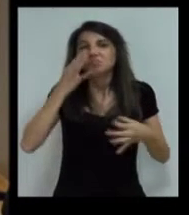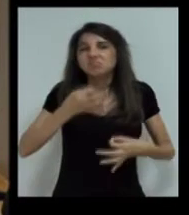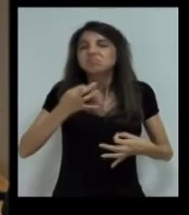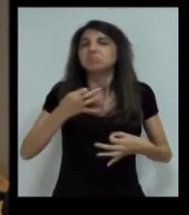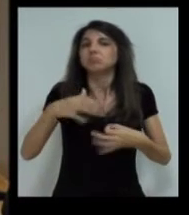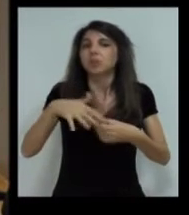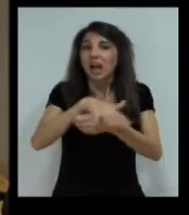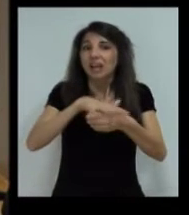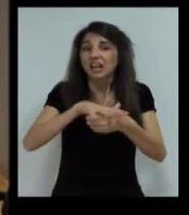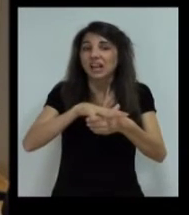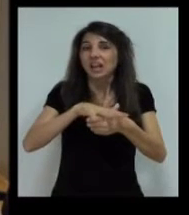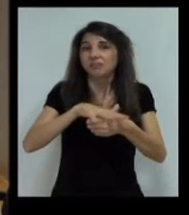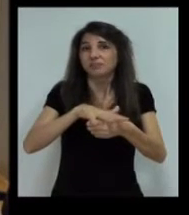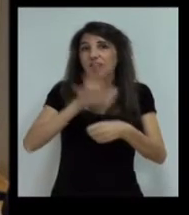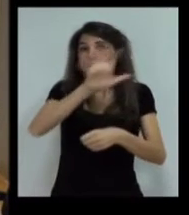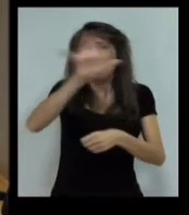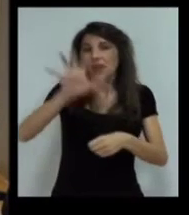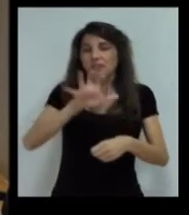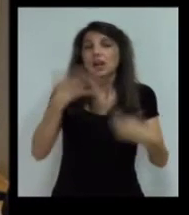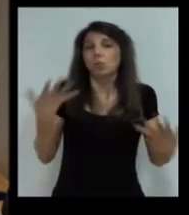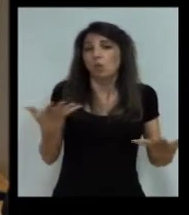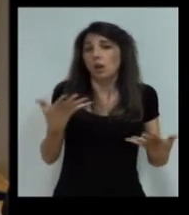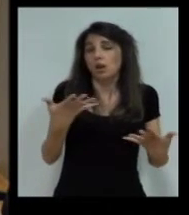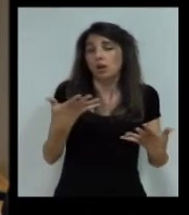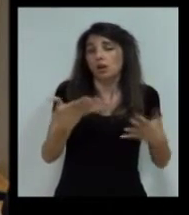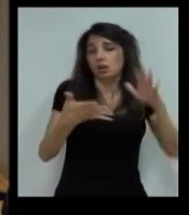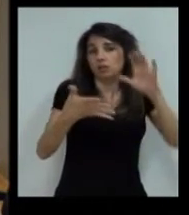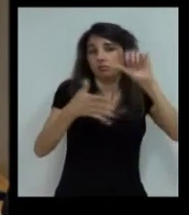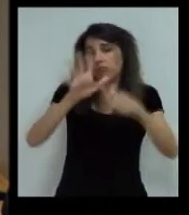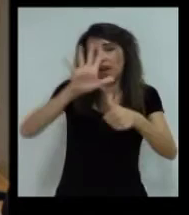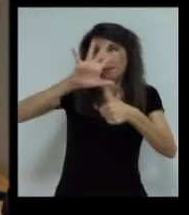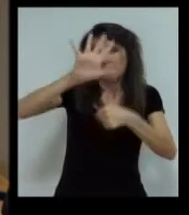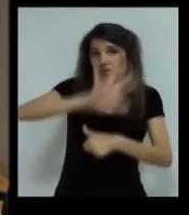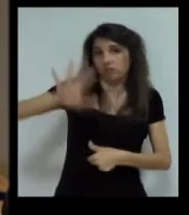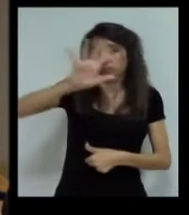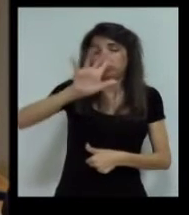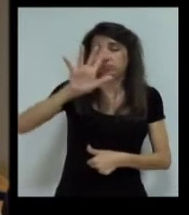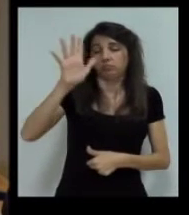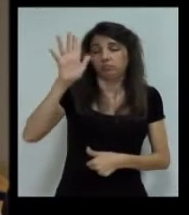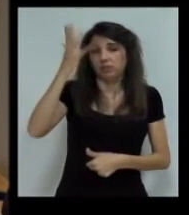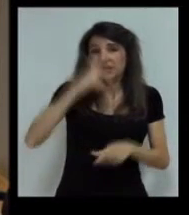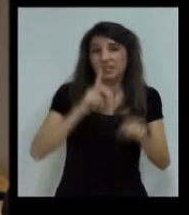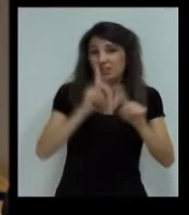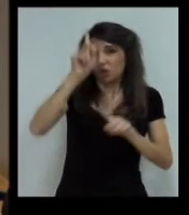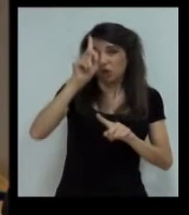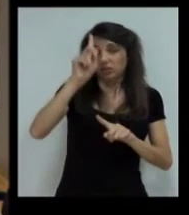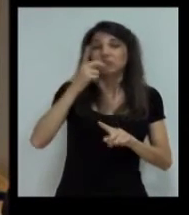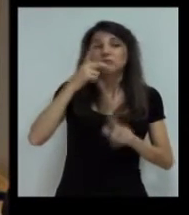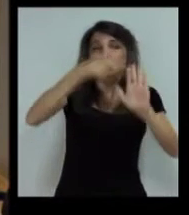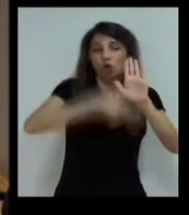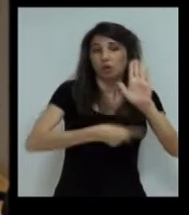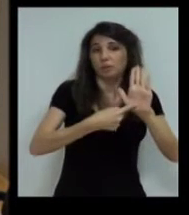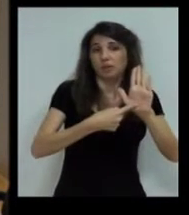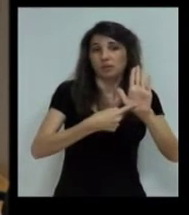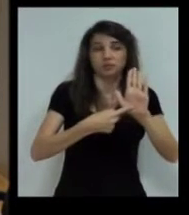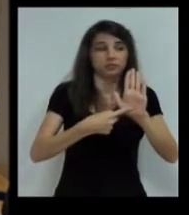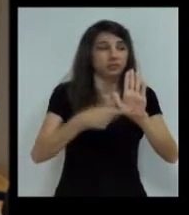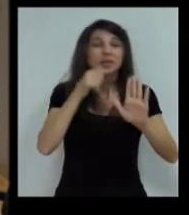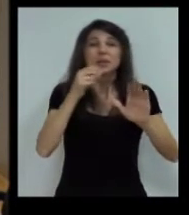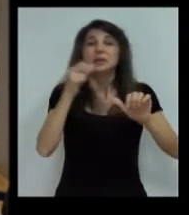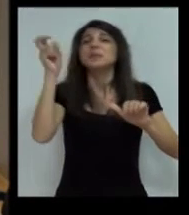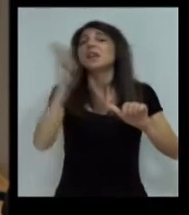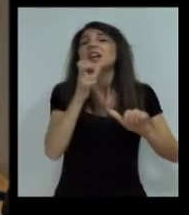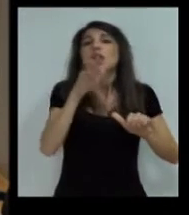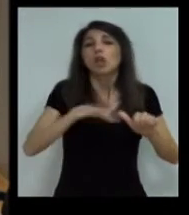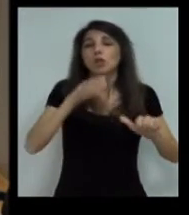área geográfica que es América del Norte, que es la norma ATSC, que llega hasta partes del Caribe. Luego tenemos